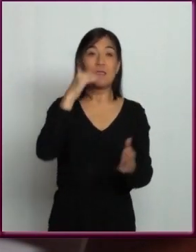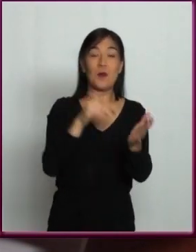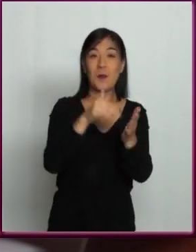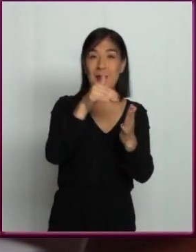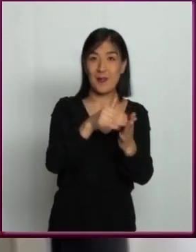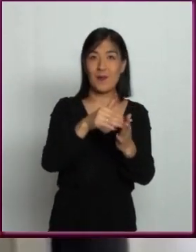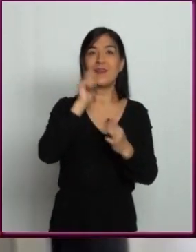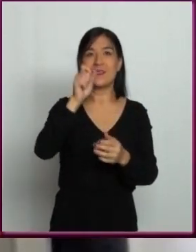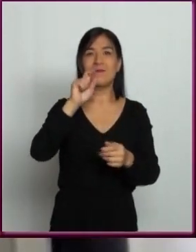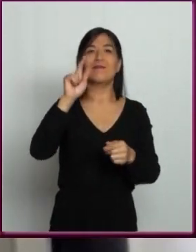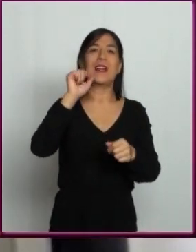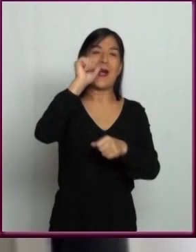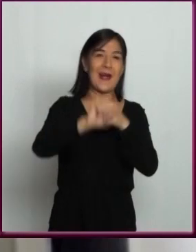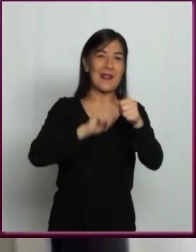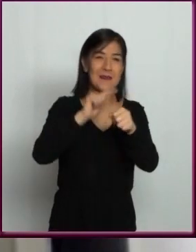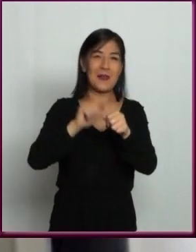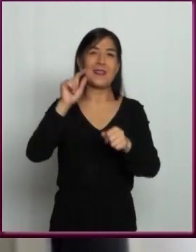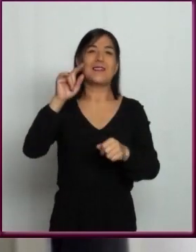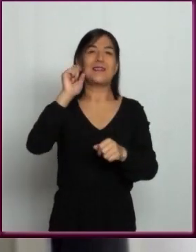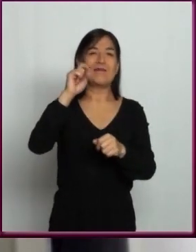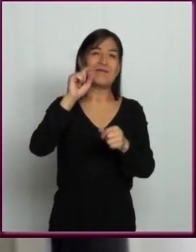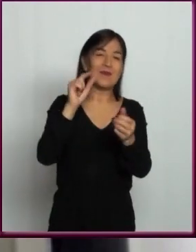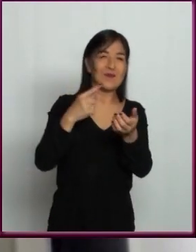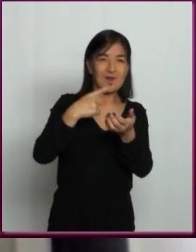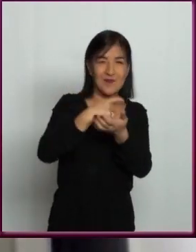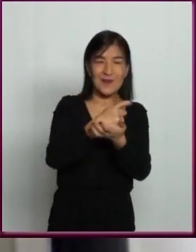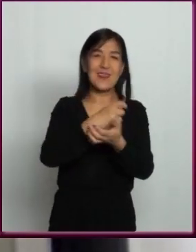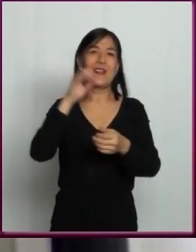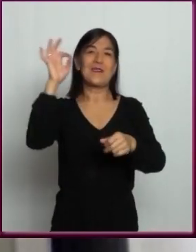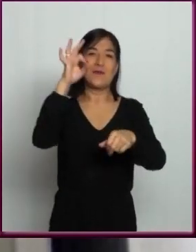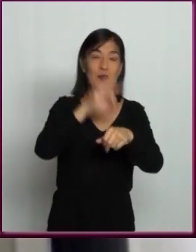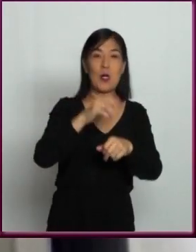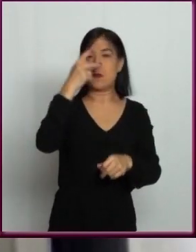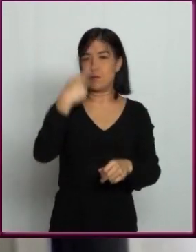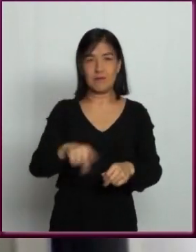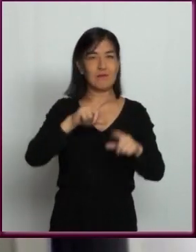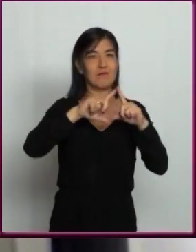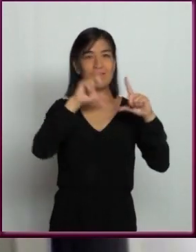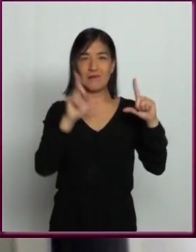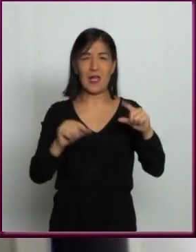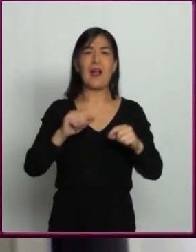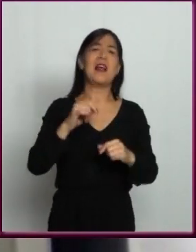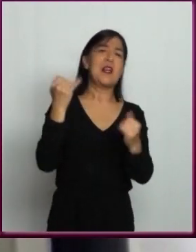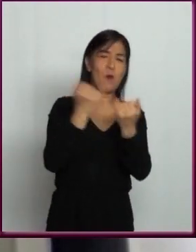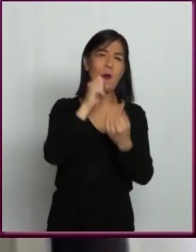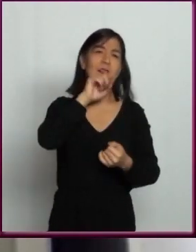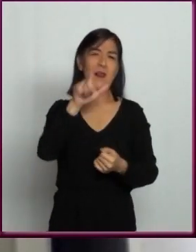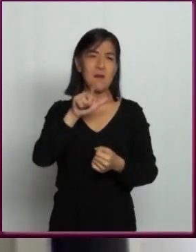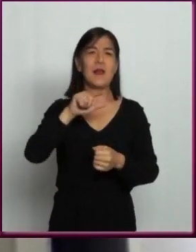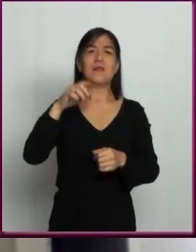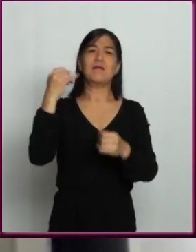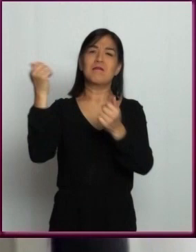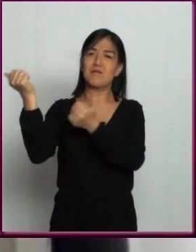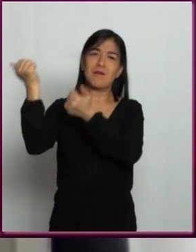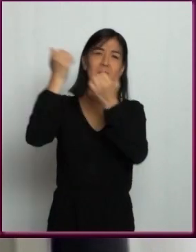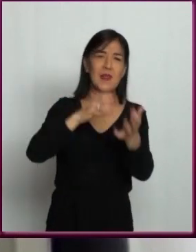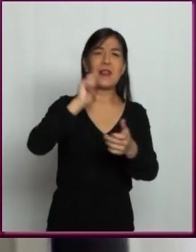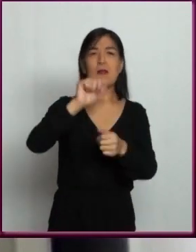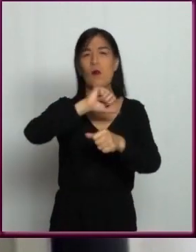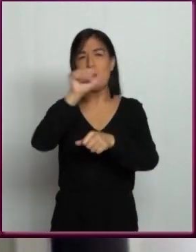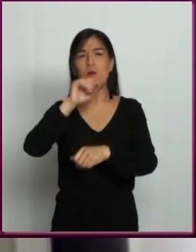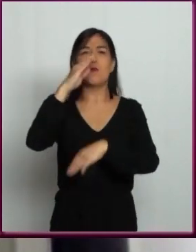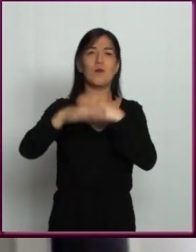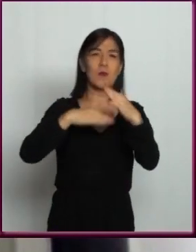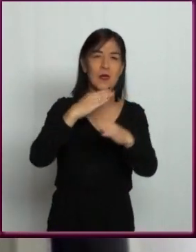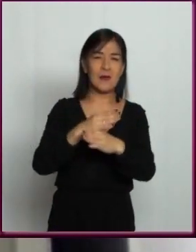de insectos, principalmente del territorio mexicano, aunque hay ejemplares de otras áreas, de otras áreas del mundo,